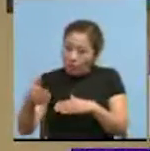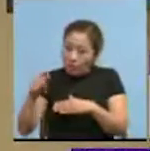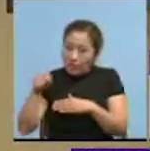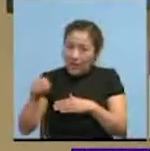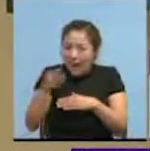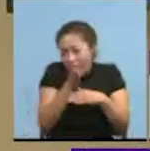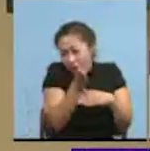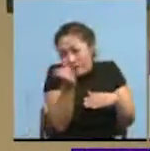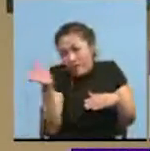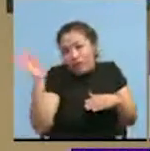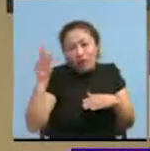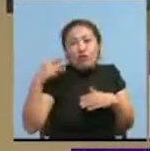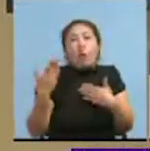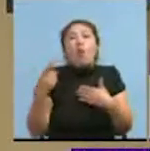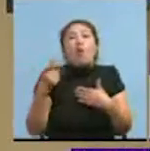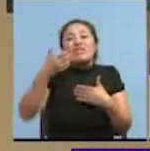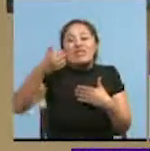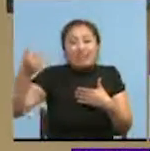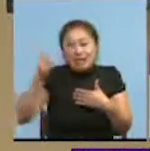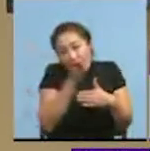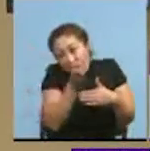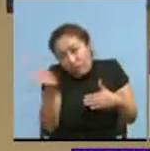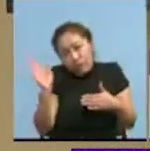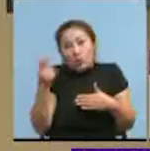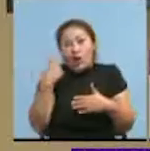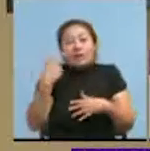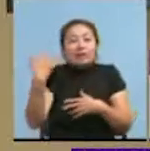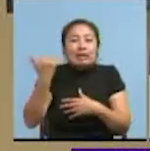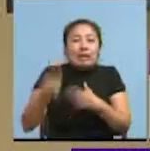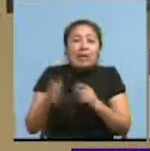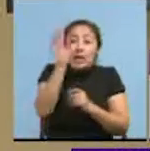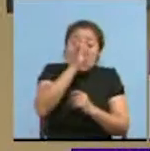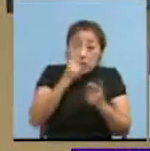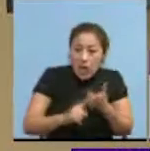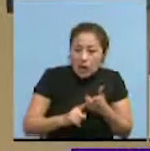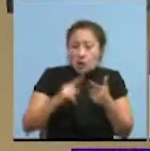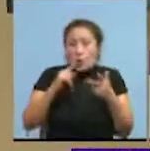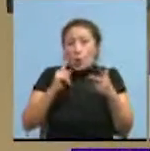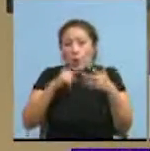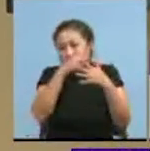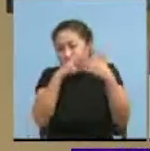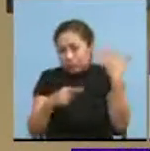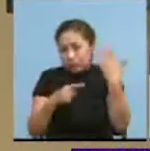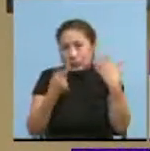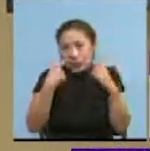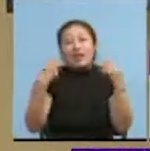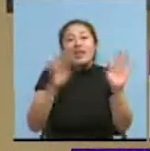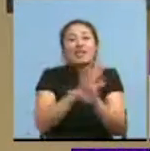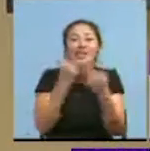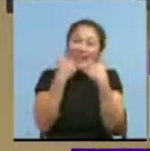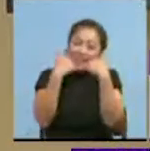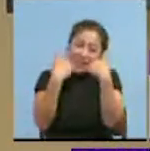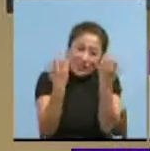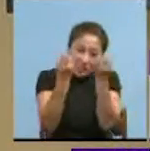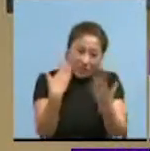al fondo, para poder conseguir todos estos productos también, y ya dijo ella, cerdo, también todo tipo de carne. Cerramos el vínculo. Ustedes, muchas gracias y